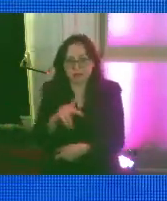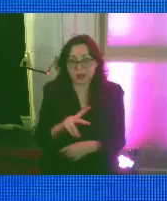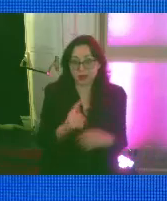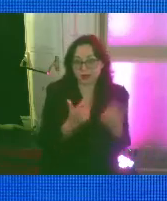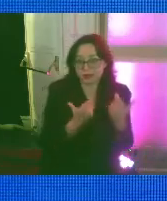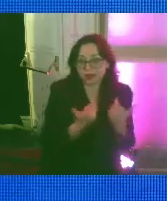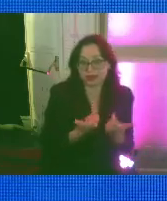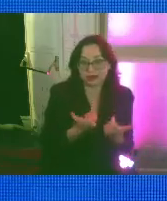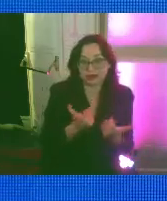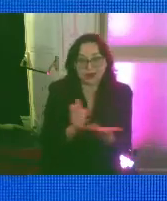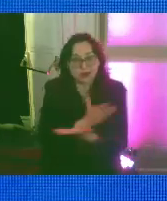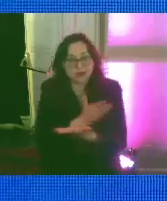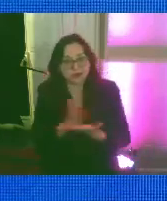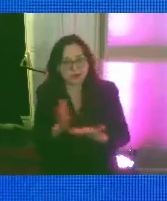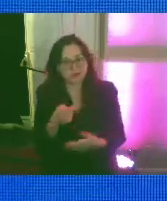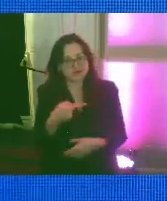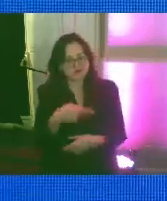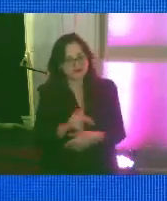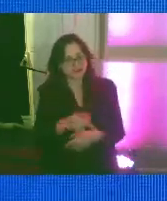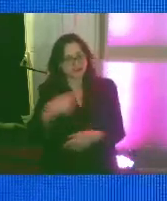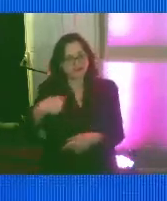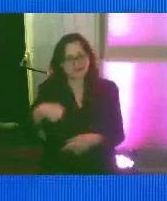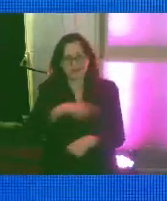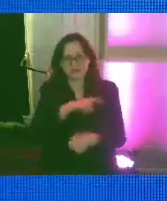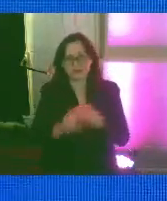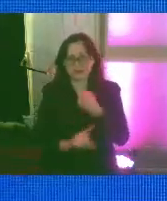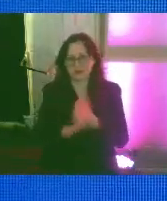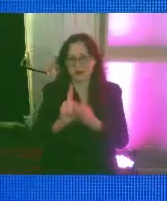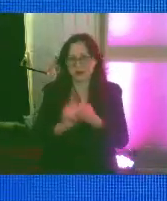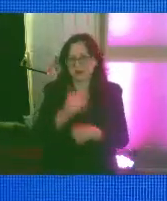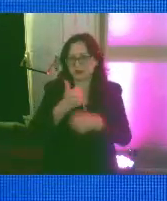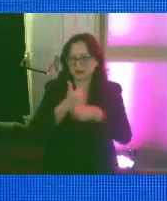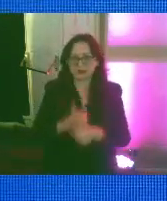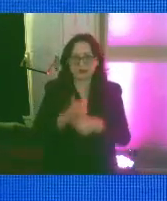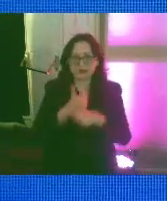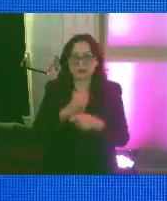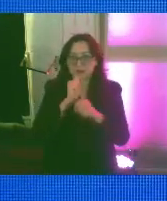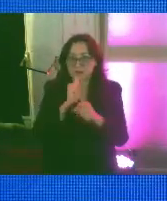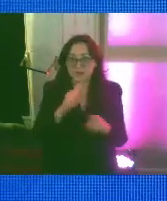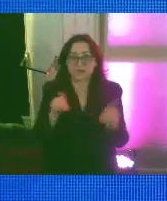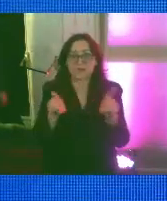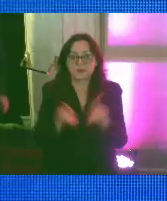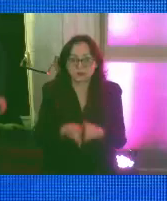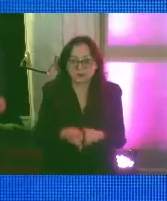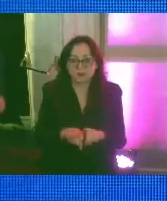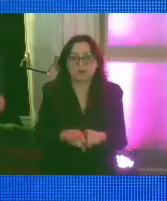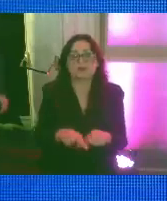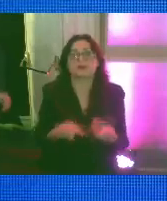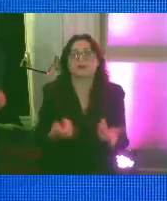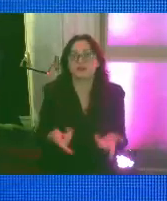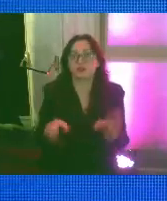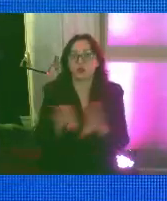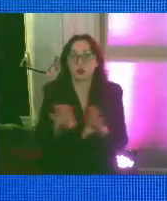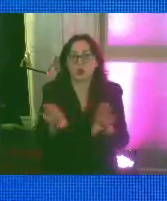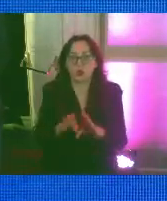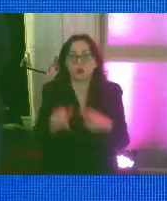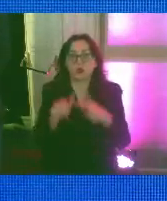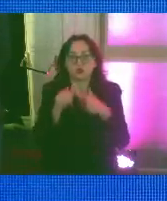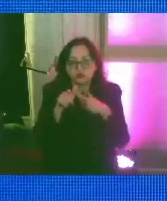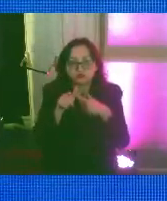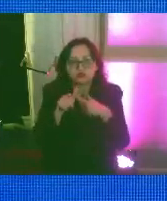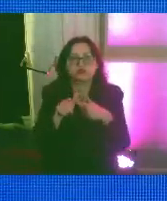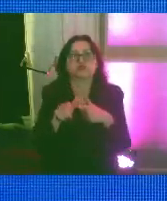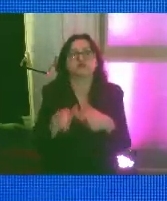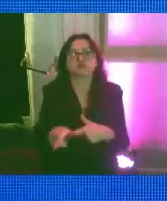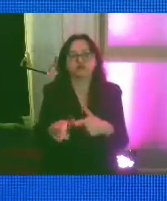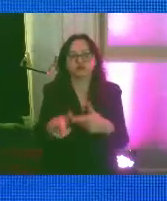los temas económicos que son los que nos permiten poder desarrollarnos y seguir creciendo como país. Como si la